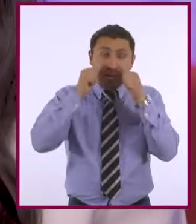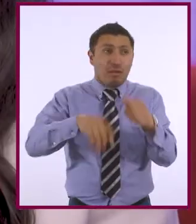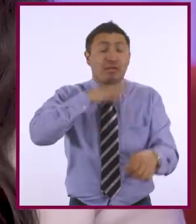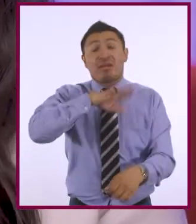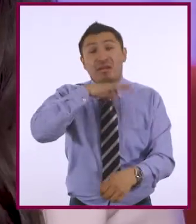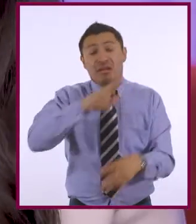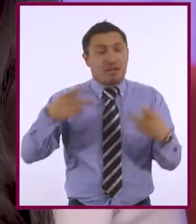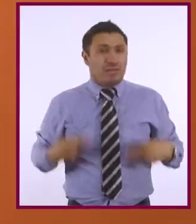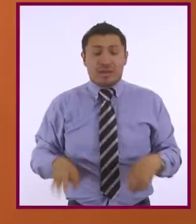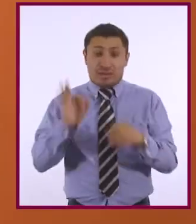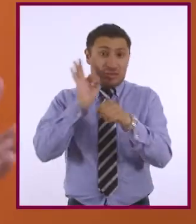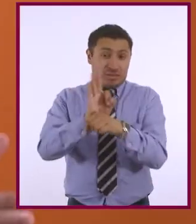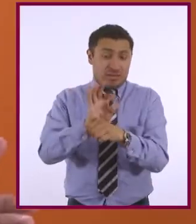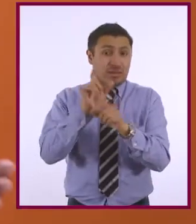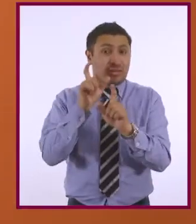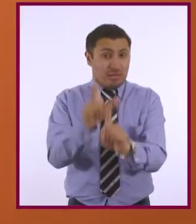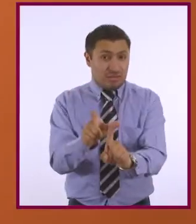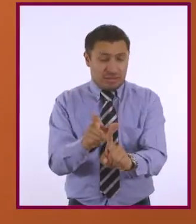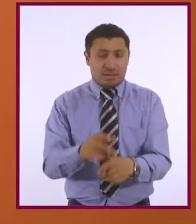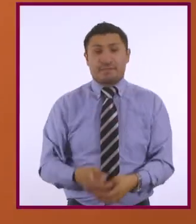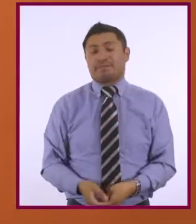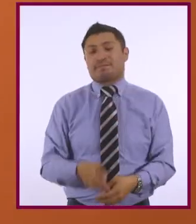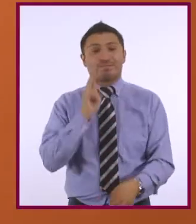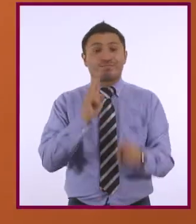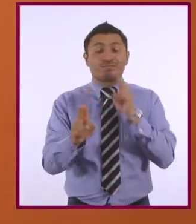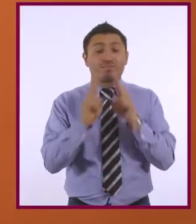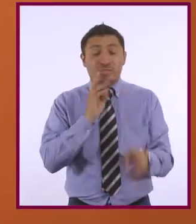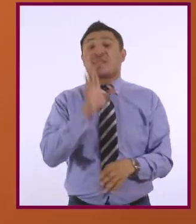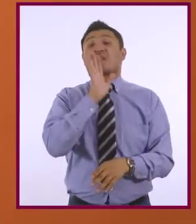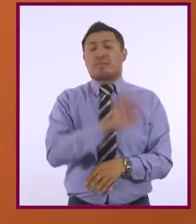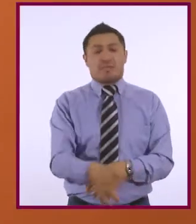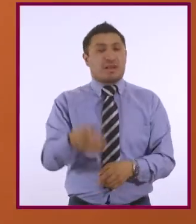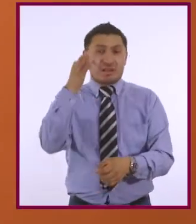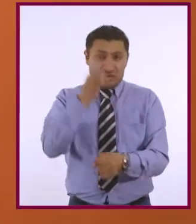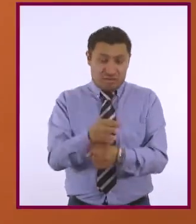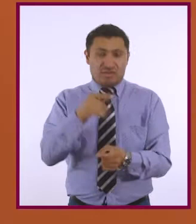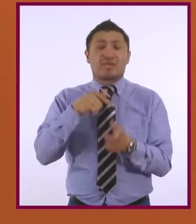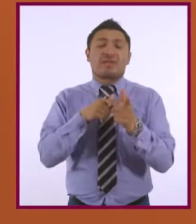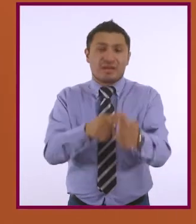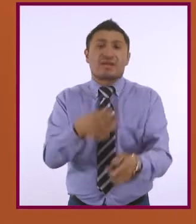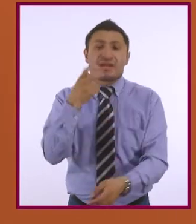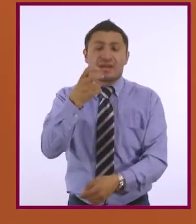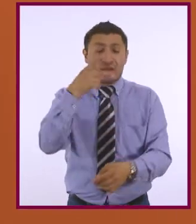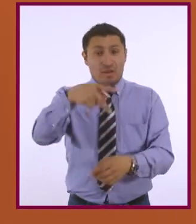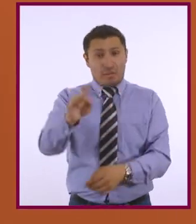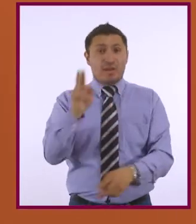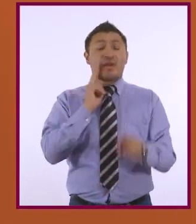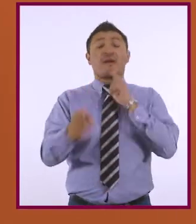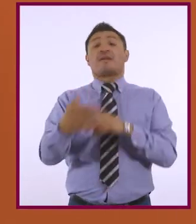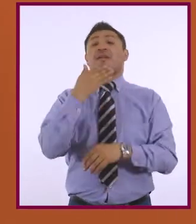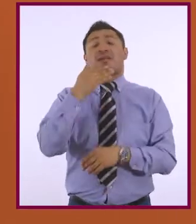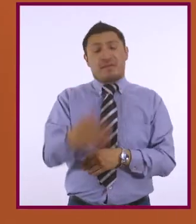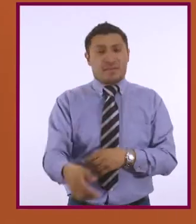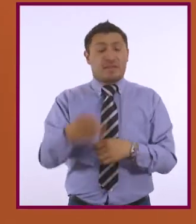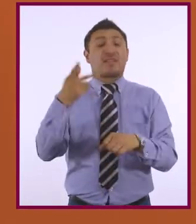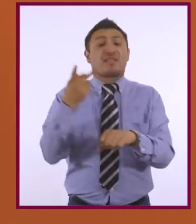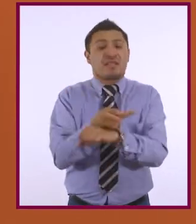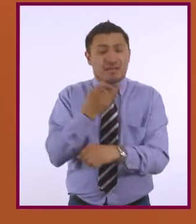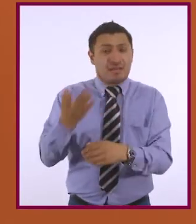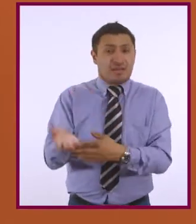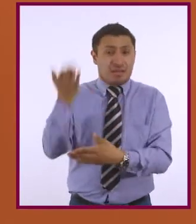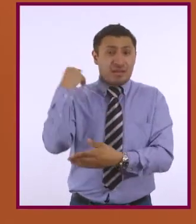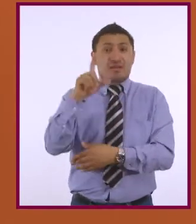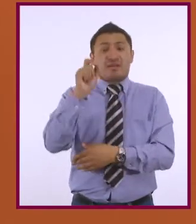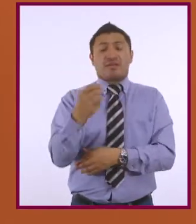que las y los cuidan. Una mala noticia es que en la práctica sigue ocurriendo. Pero una buena noticia es que el pasado 23